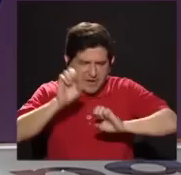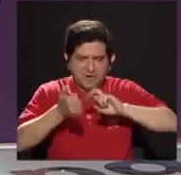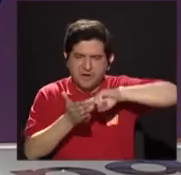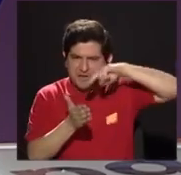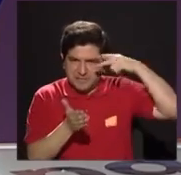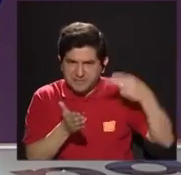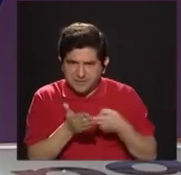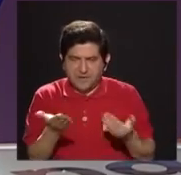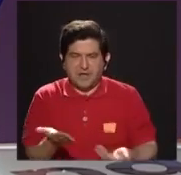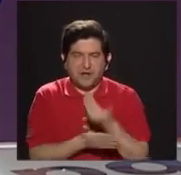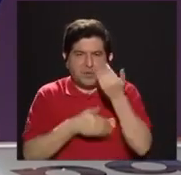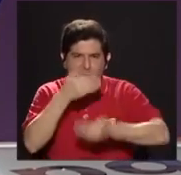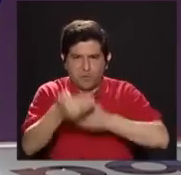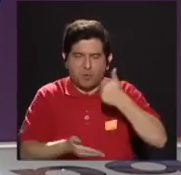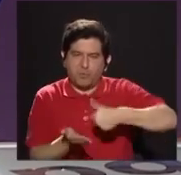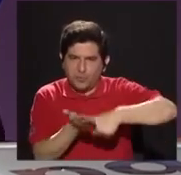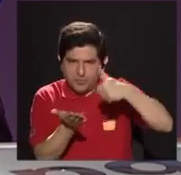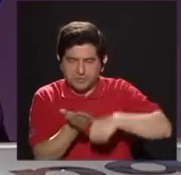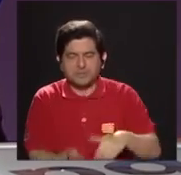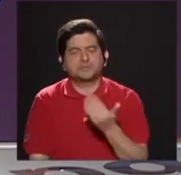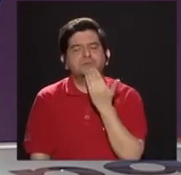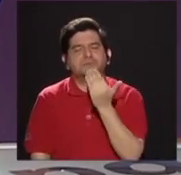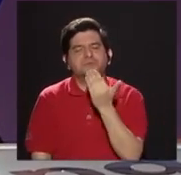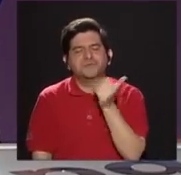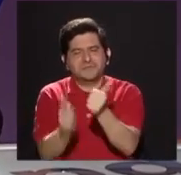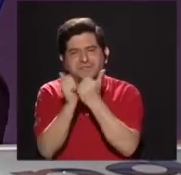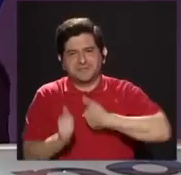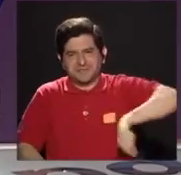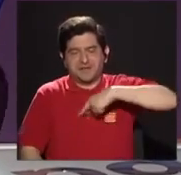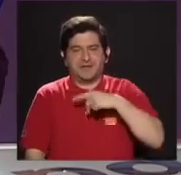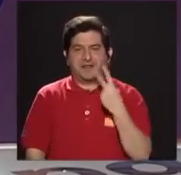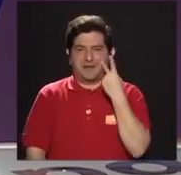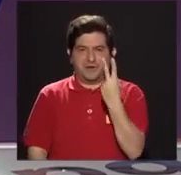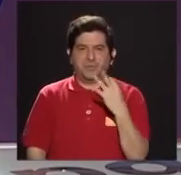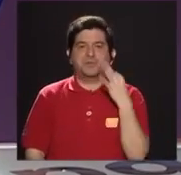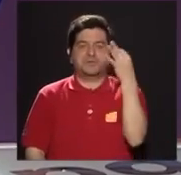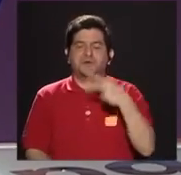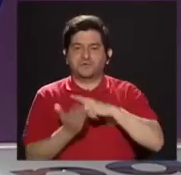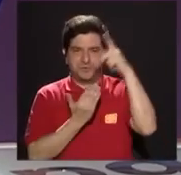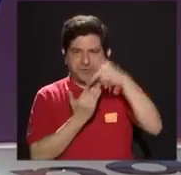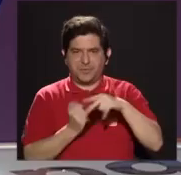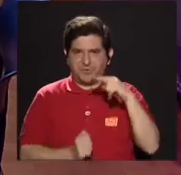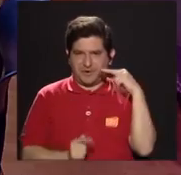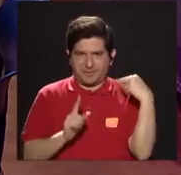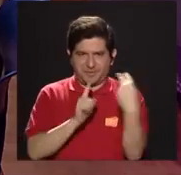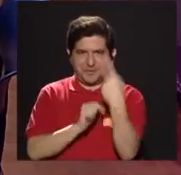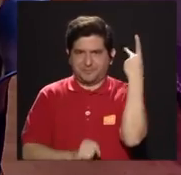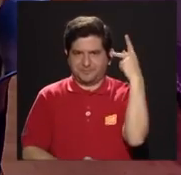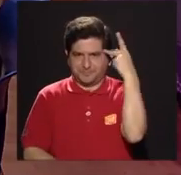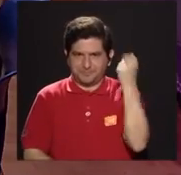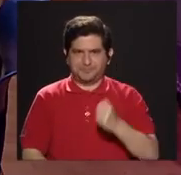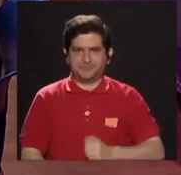significó este nuevo proceso municipal. Muchas gracias por acompañarnos y les esperamos en un nuevo programa de Miradas Políticas.